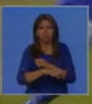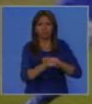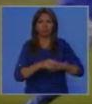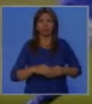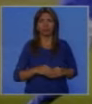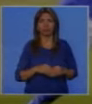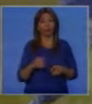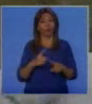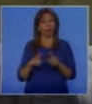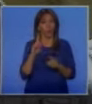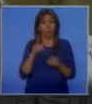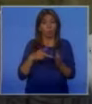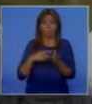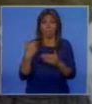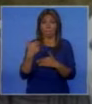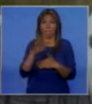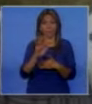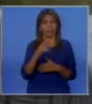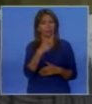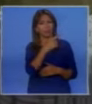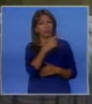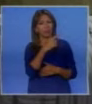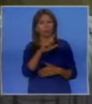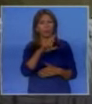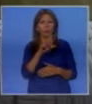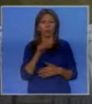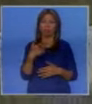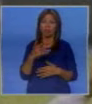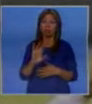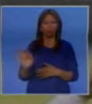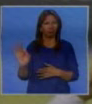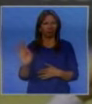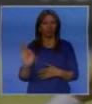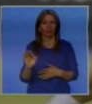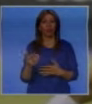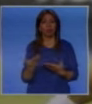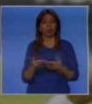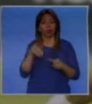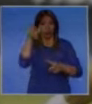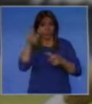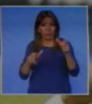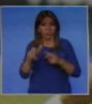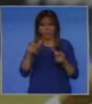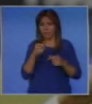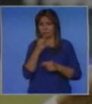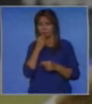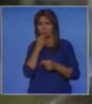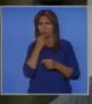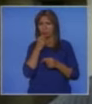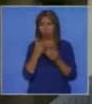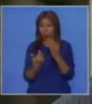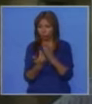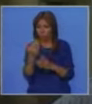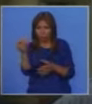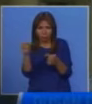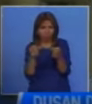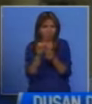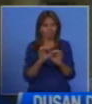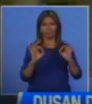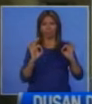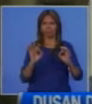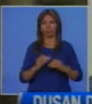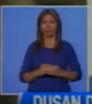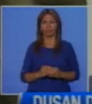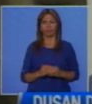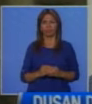a los expertos, como es el caso de Dusan Drajkovic, es esa transición generacional que intenta promover Bisuete. Nosotros